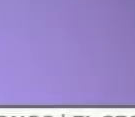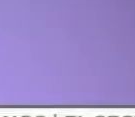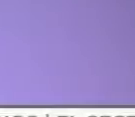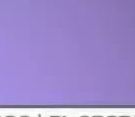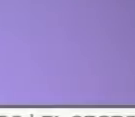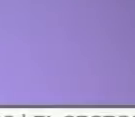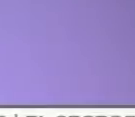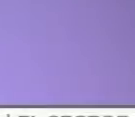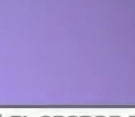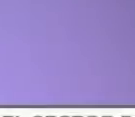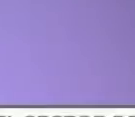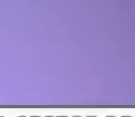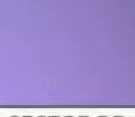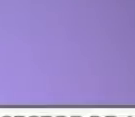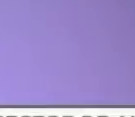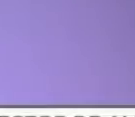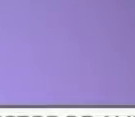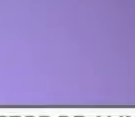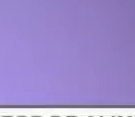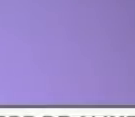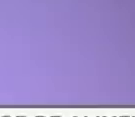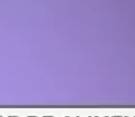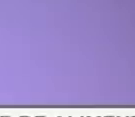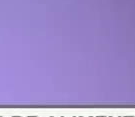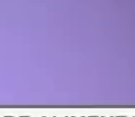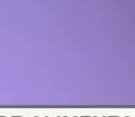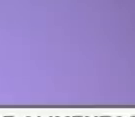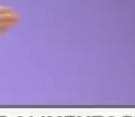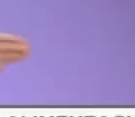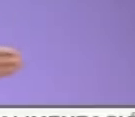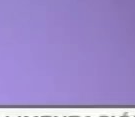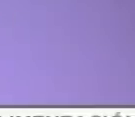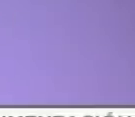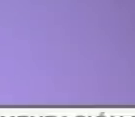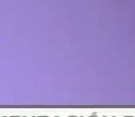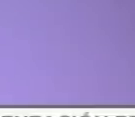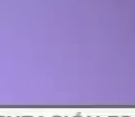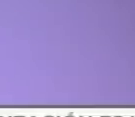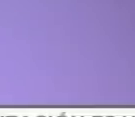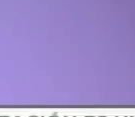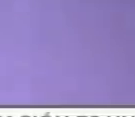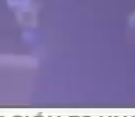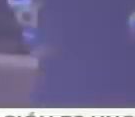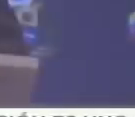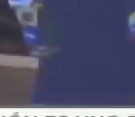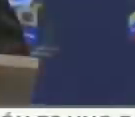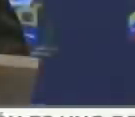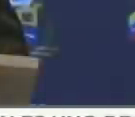e internacional ofrece el canciller de la República Bolivariana de Venezuela, Jorge Arreaza.